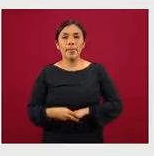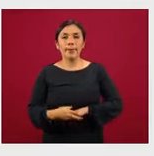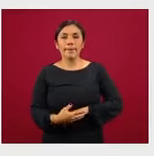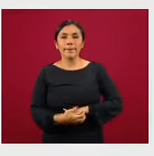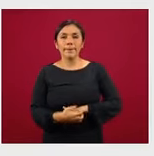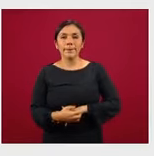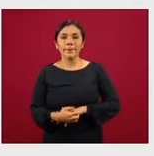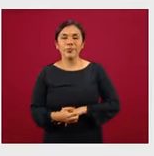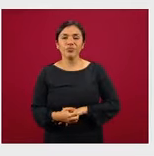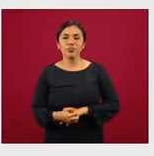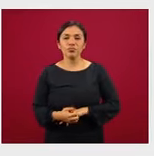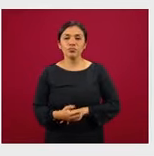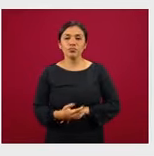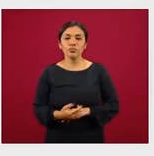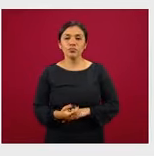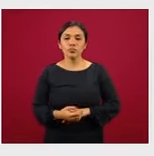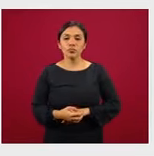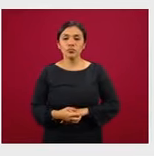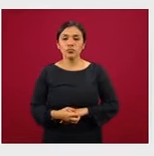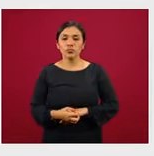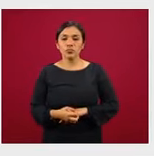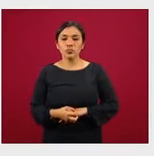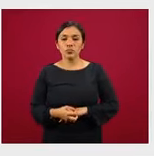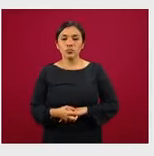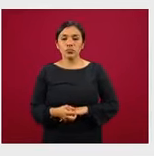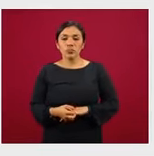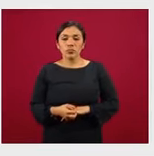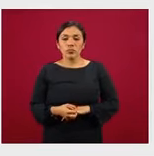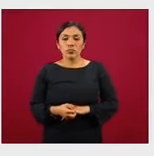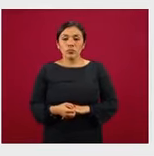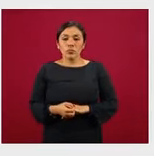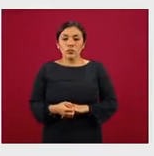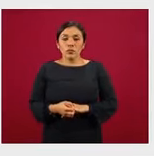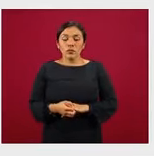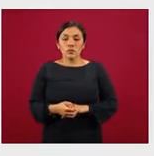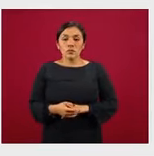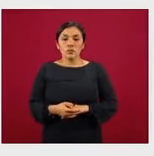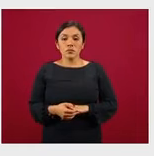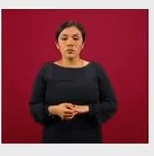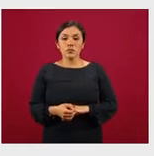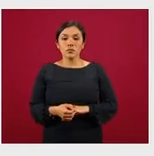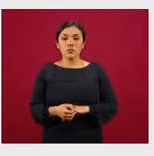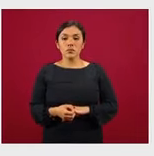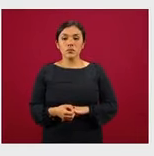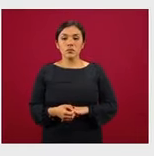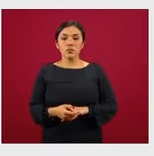semana 14, 15, 16,